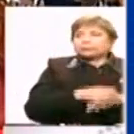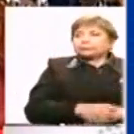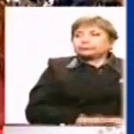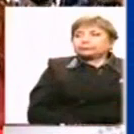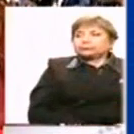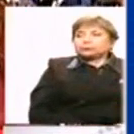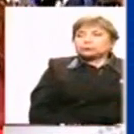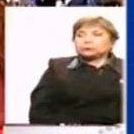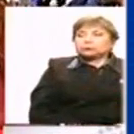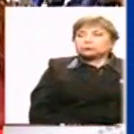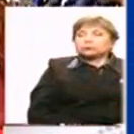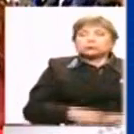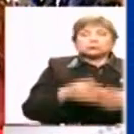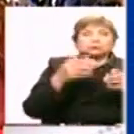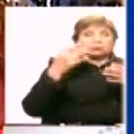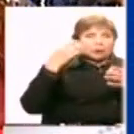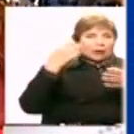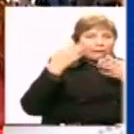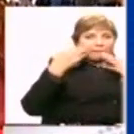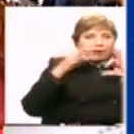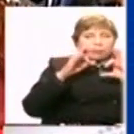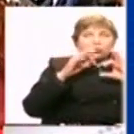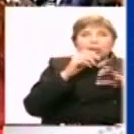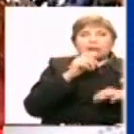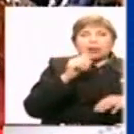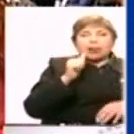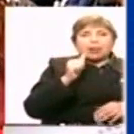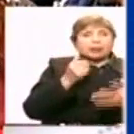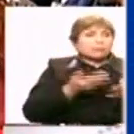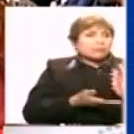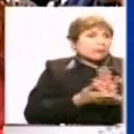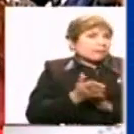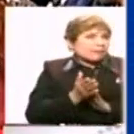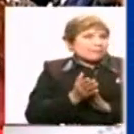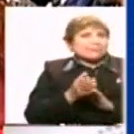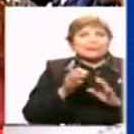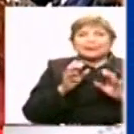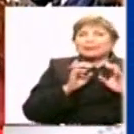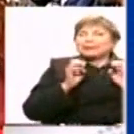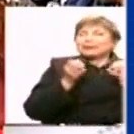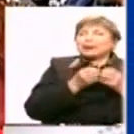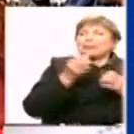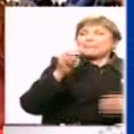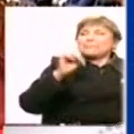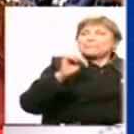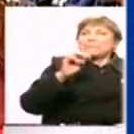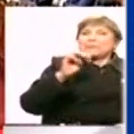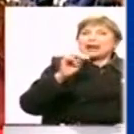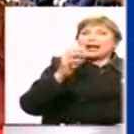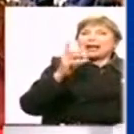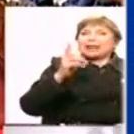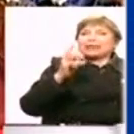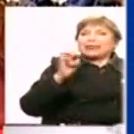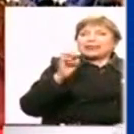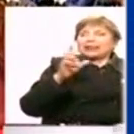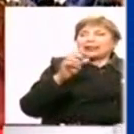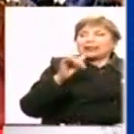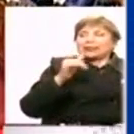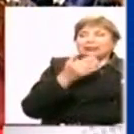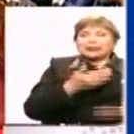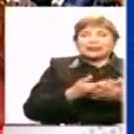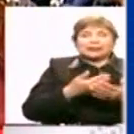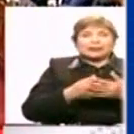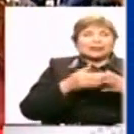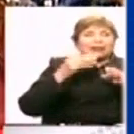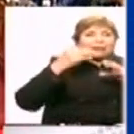Congreso de Renovación Popular, y hay que decirlo con nombre propio. El congresista Valer dijo algo, no le gustó al señor López Aliaga y lo expulsó.